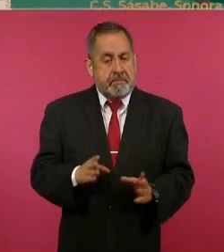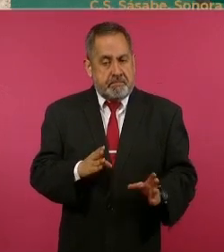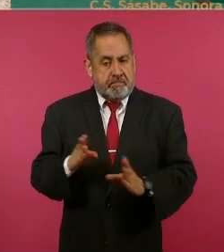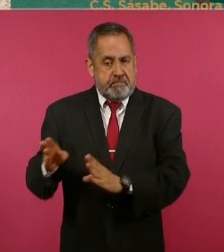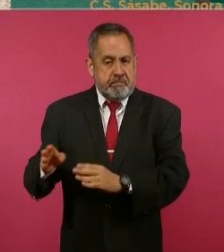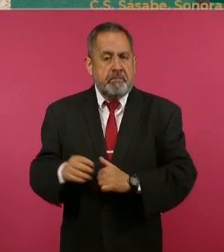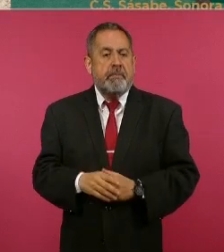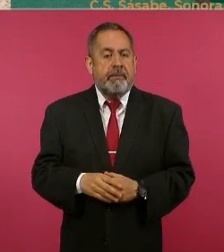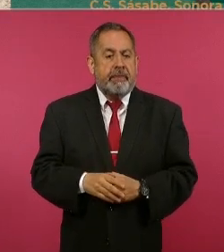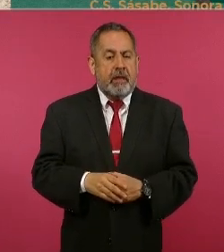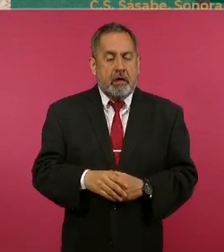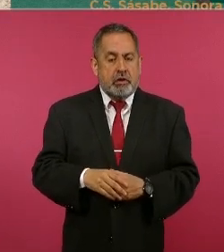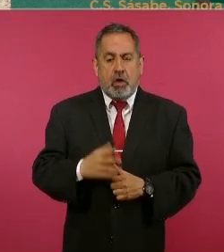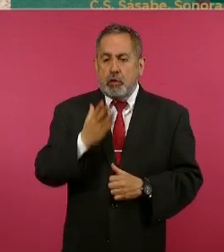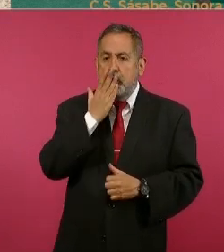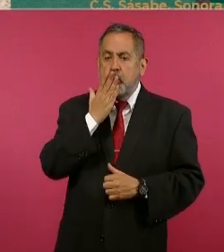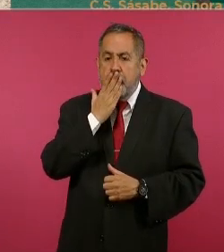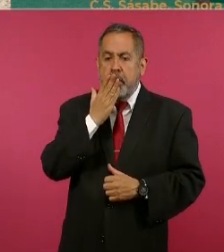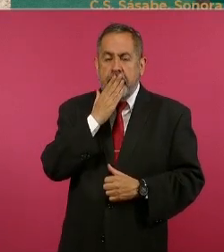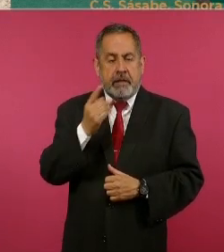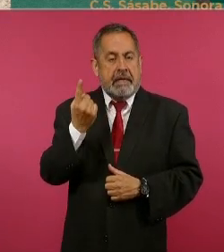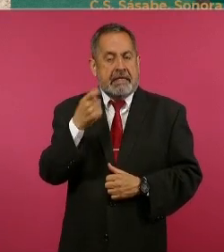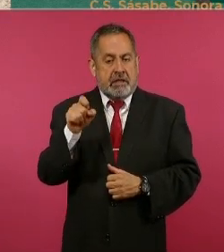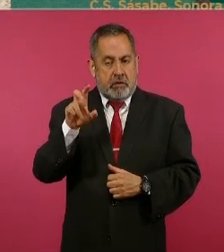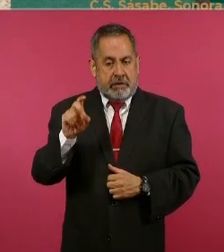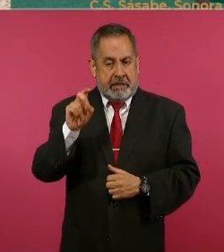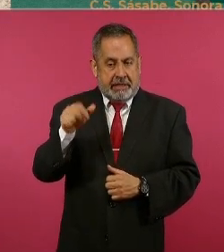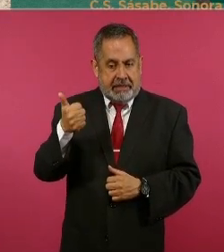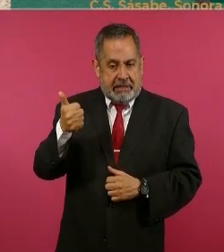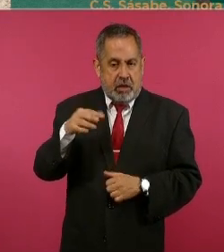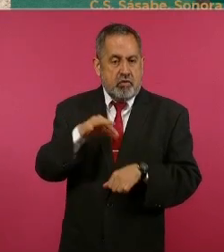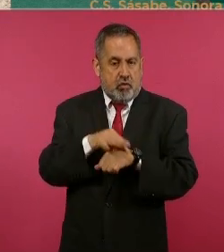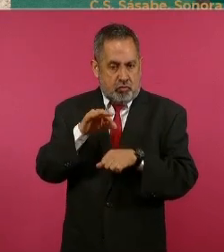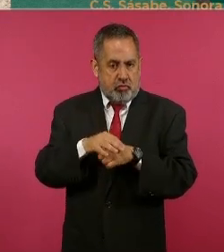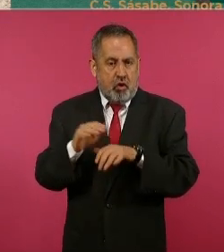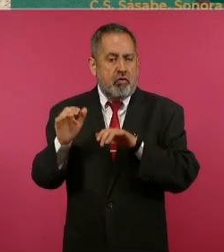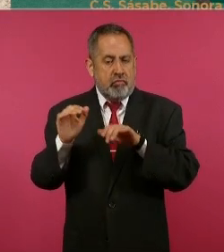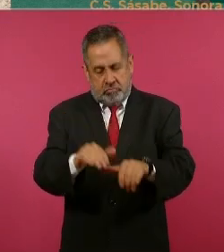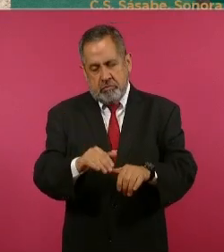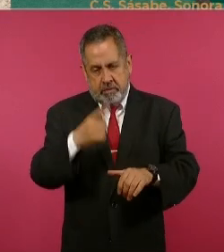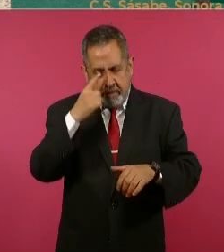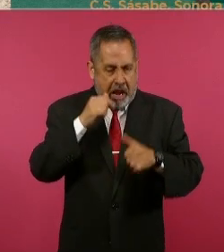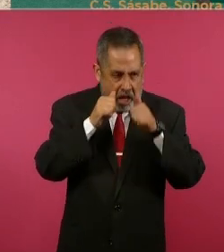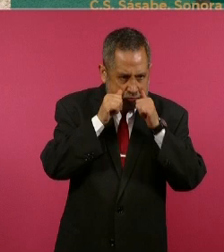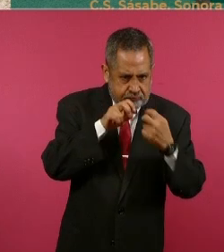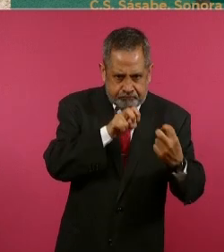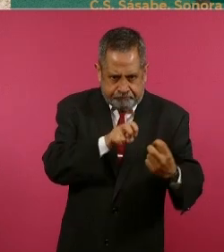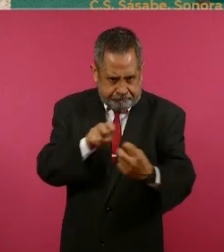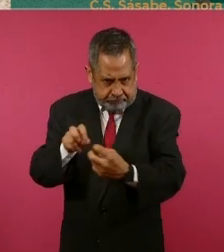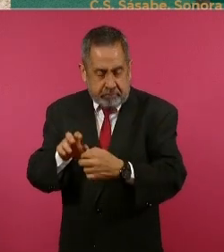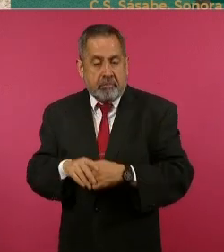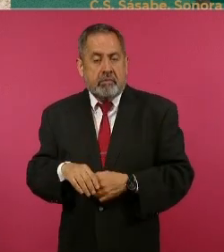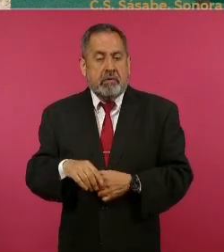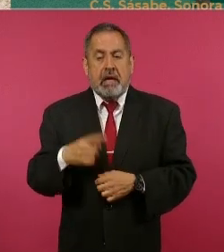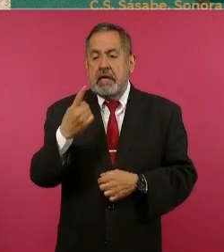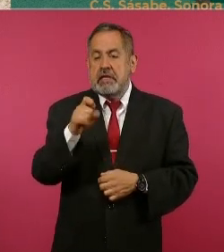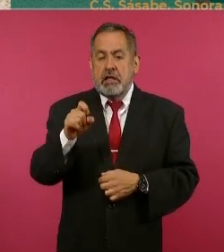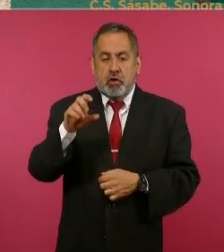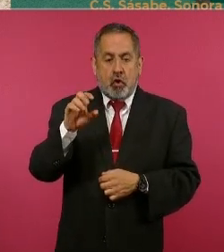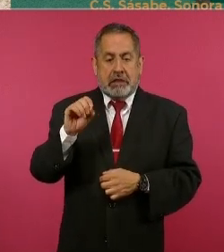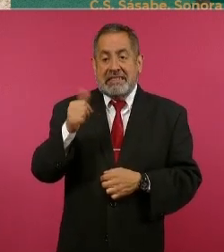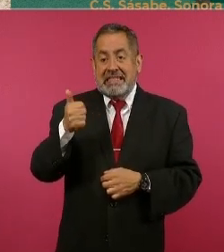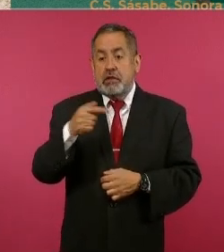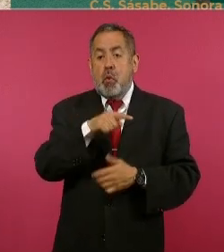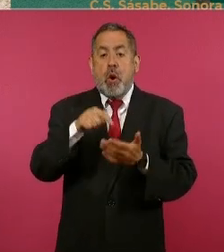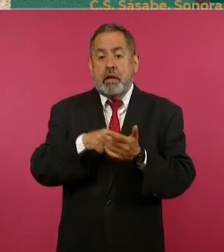el caso de Sonora con 136 médicas y médicos generales para 106 centros de salud de